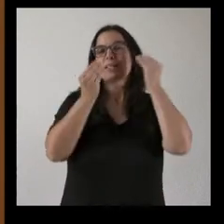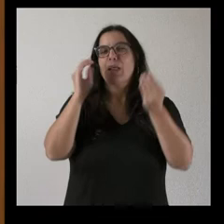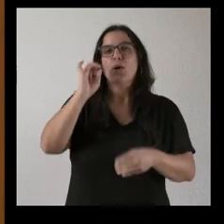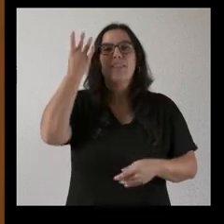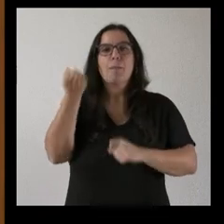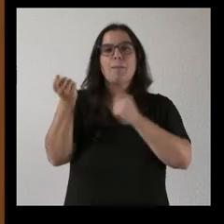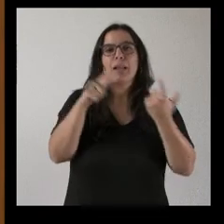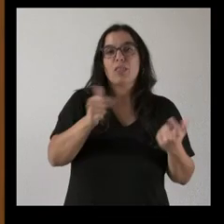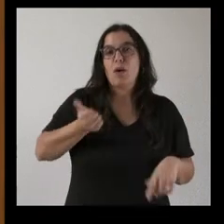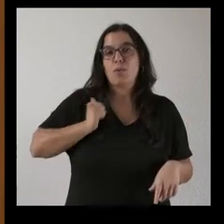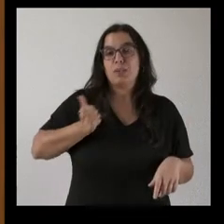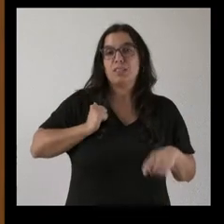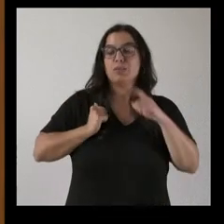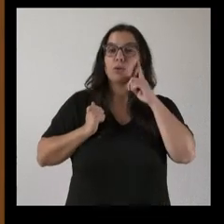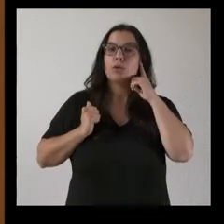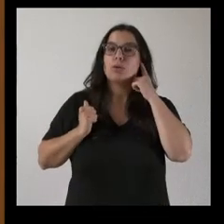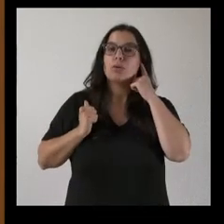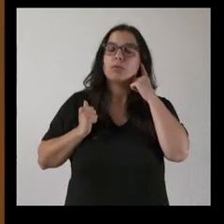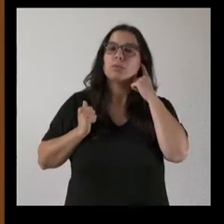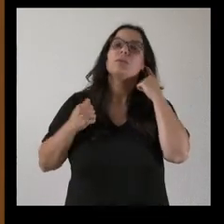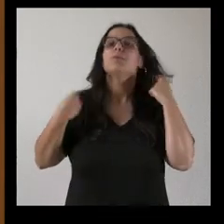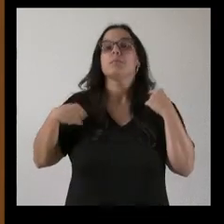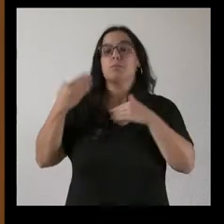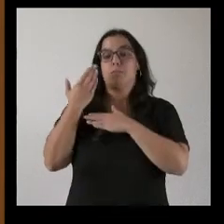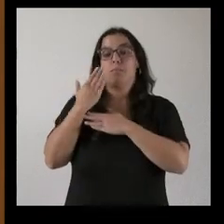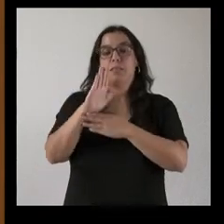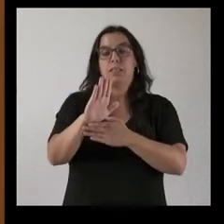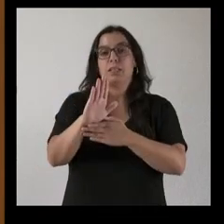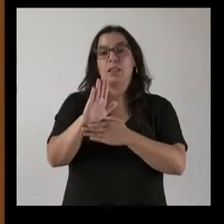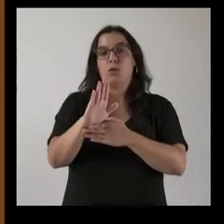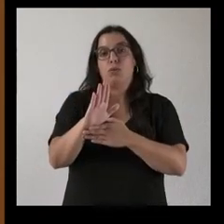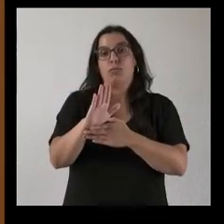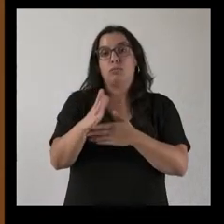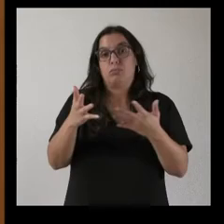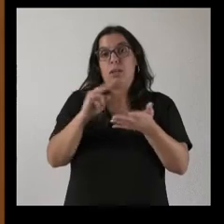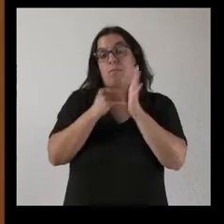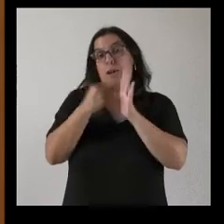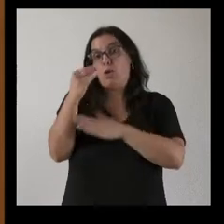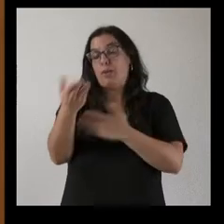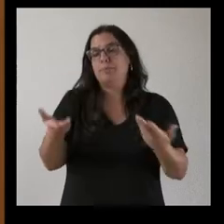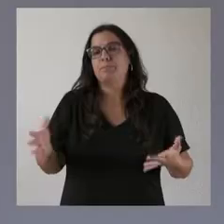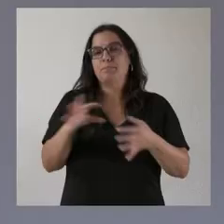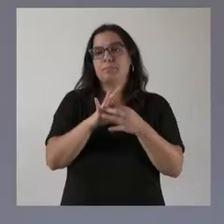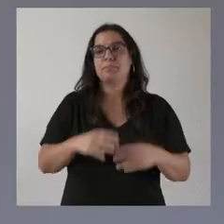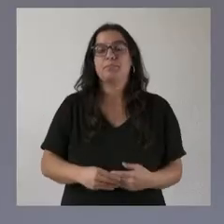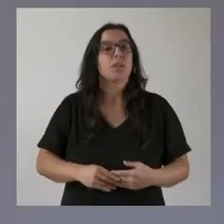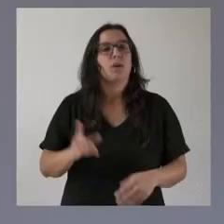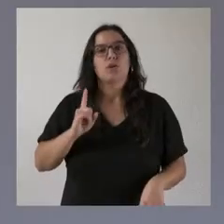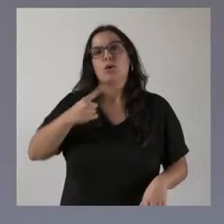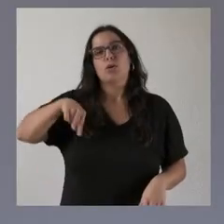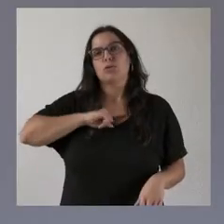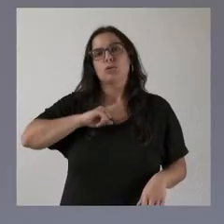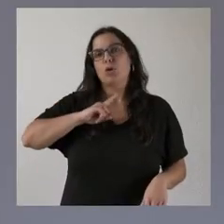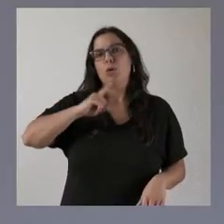tipo aprovechando la presentación de de este de este del plan joven No nosotros no nos hemos